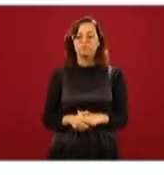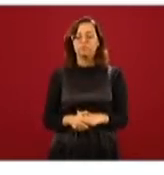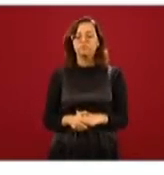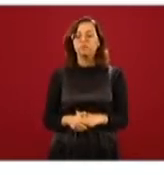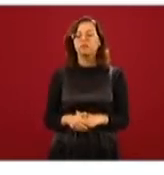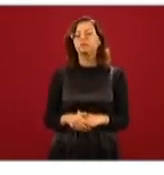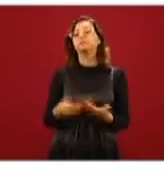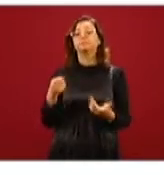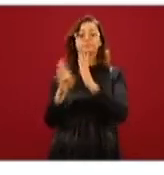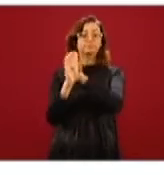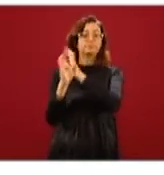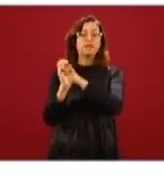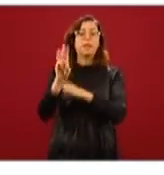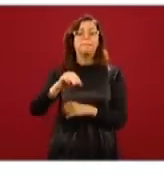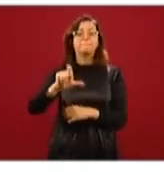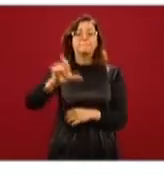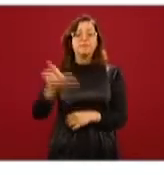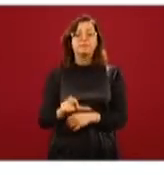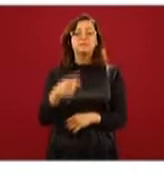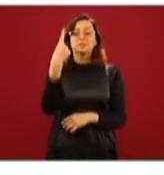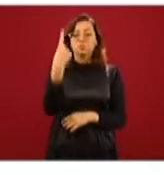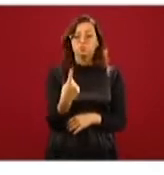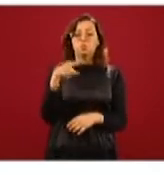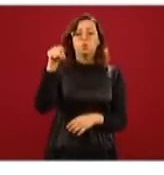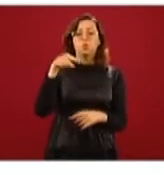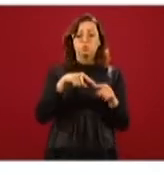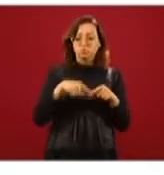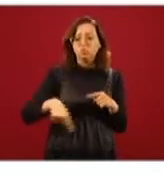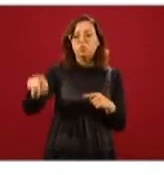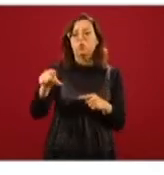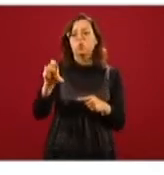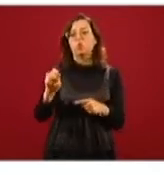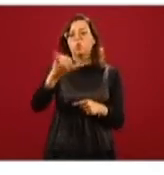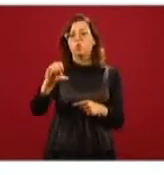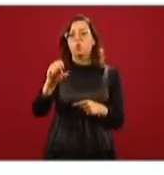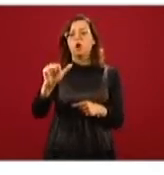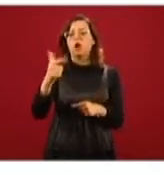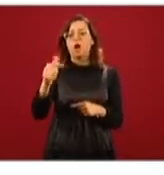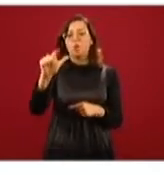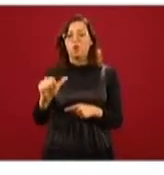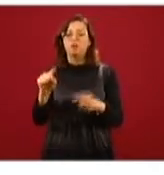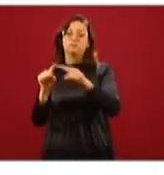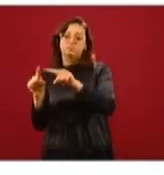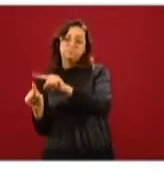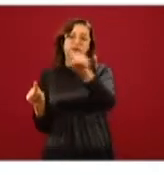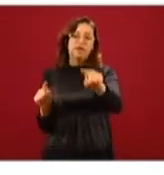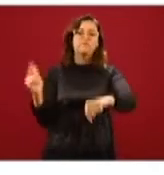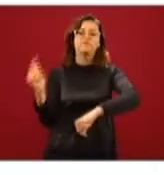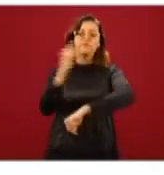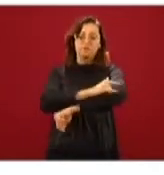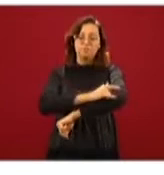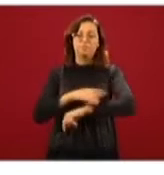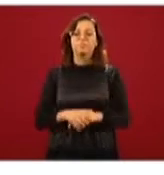Mexibus 1 existente, que ya llega hoy en día hasta Ojo de Agua y pudiera conectar con el aeropuerto Felipe Ángeles. La